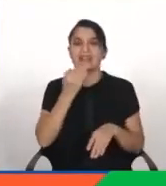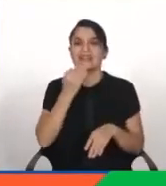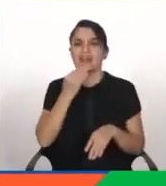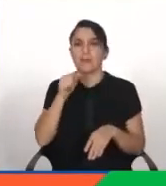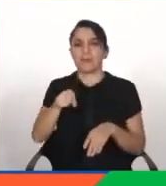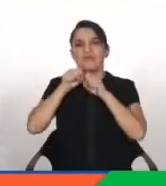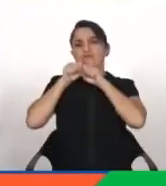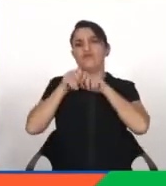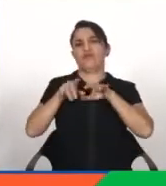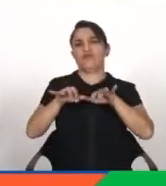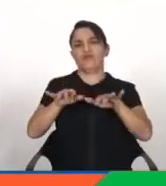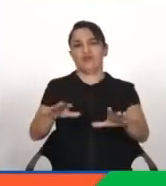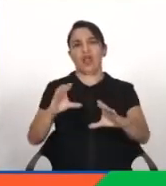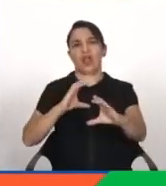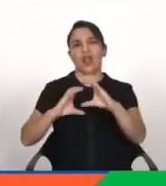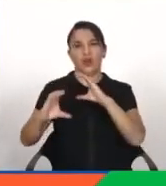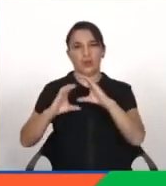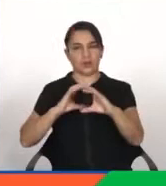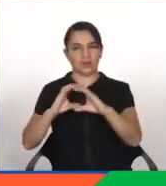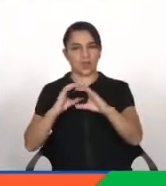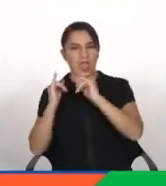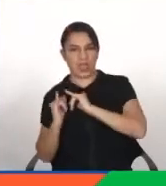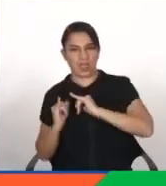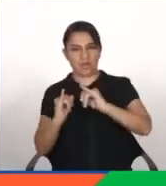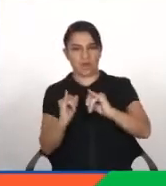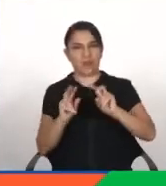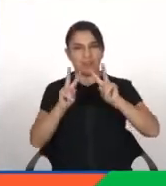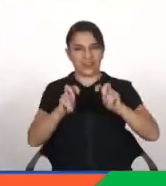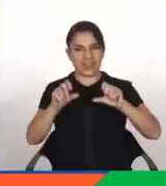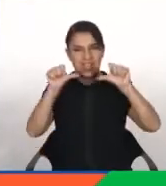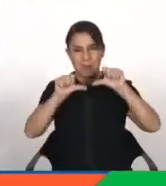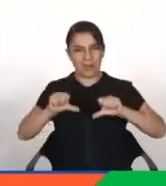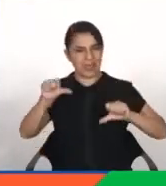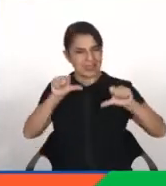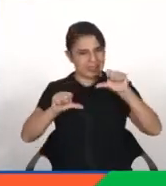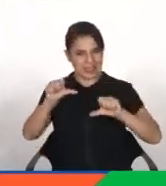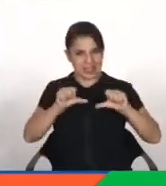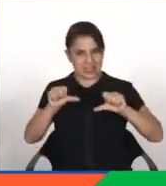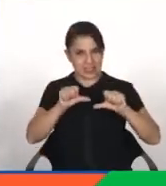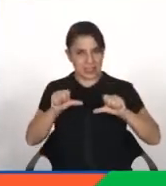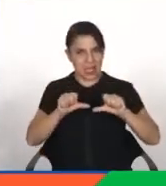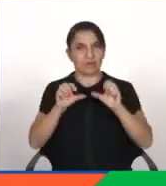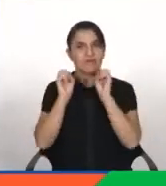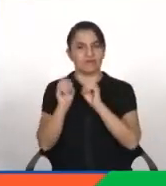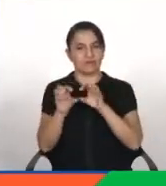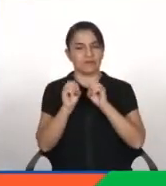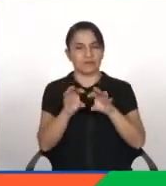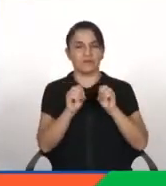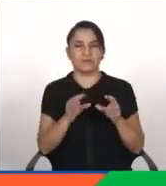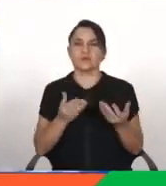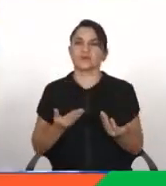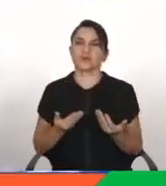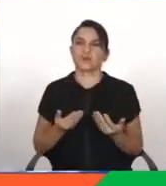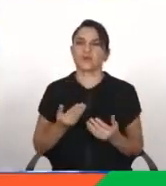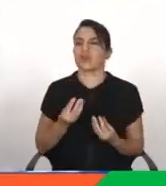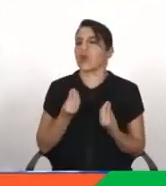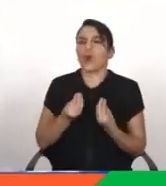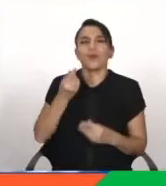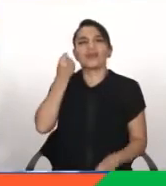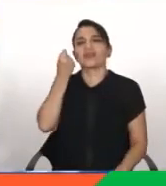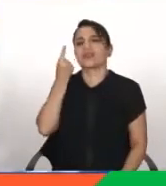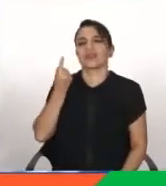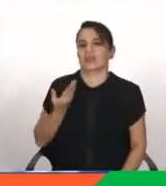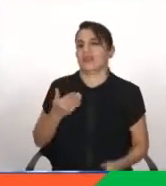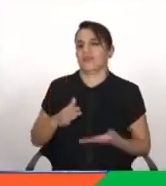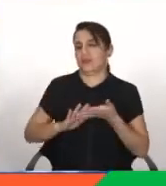labor hablando distintas áreas de la ciencia, en especial todas las áreas biomédicas. Y cuando mencionabas todo esto de entender esto de que,